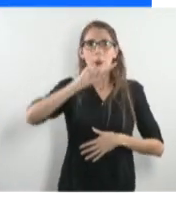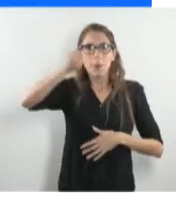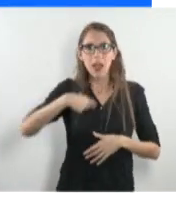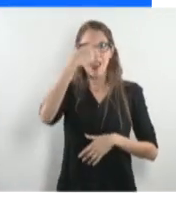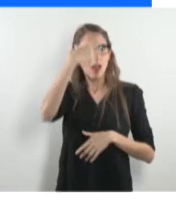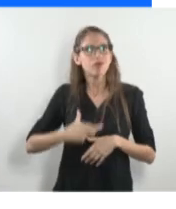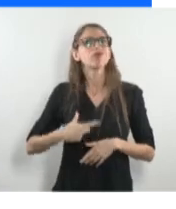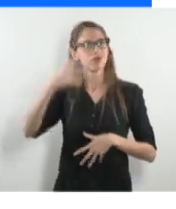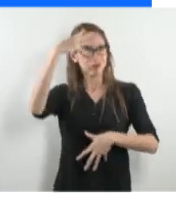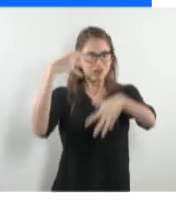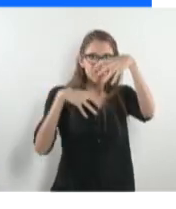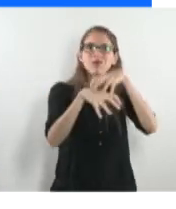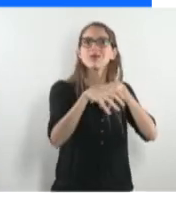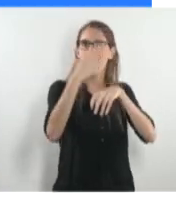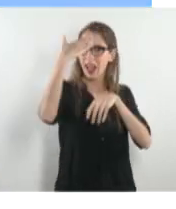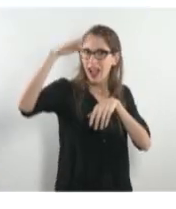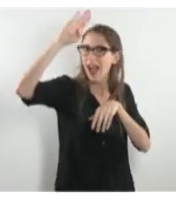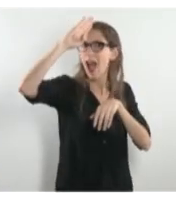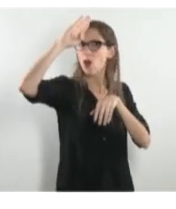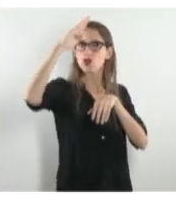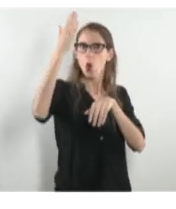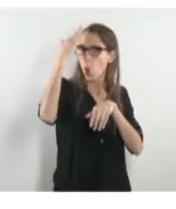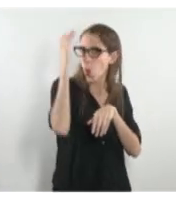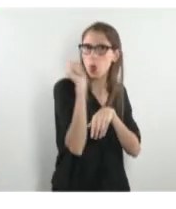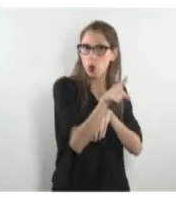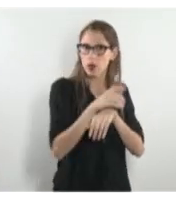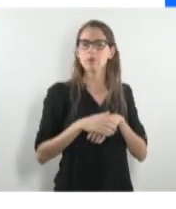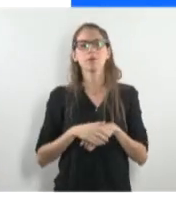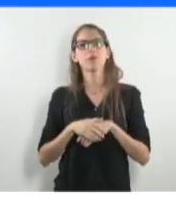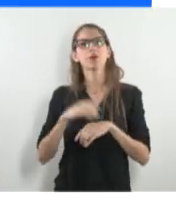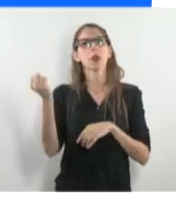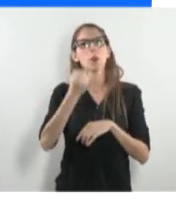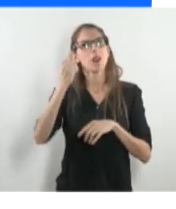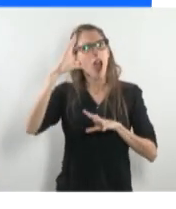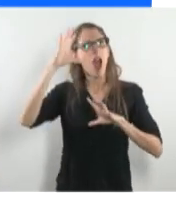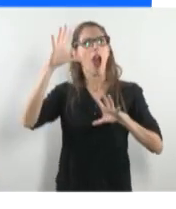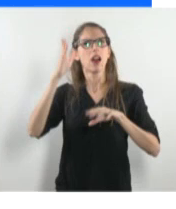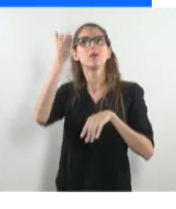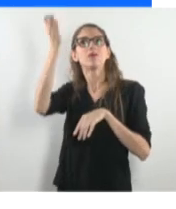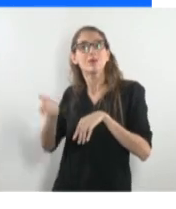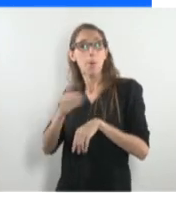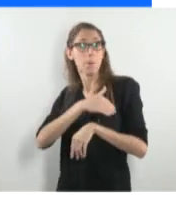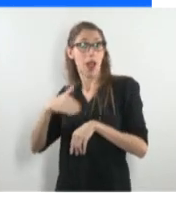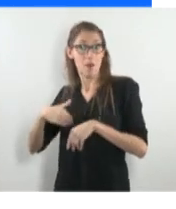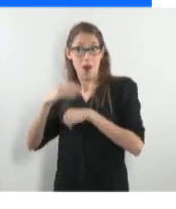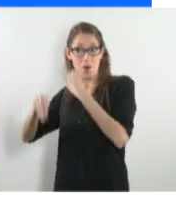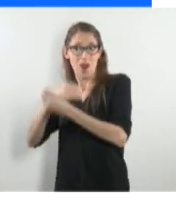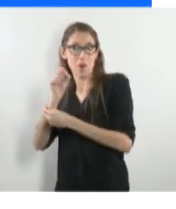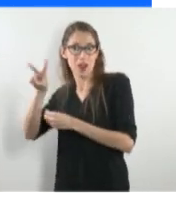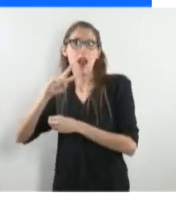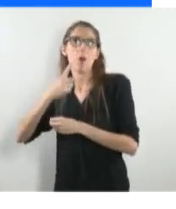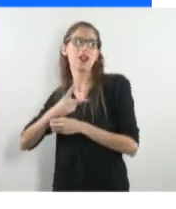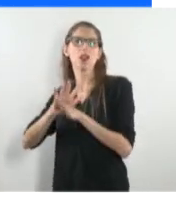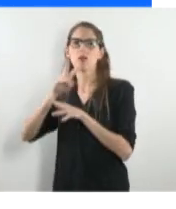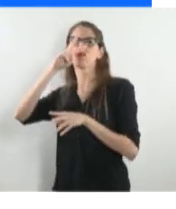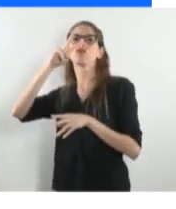empatía con los gauchos, con la cultura gaucha. Hay que recordar que es un hijo de una Pueyrredón, es decir, de la